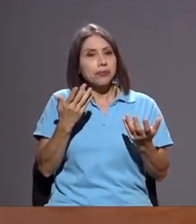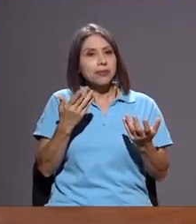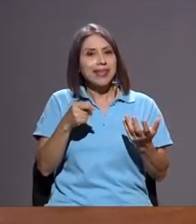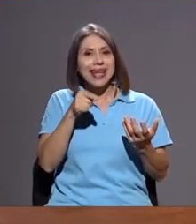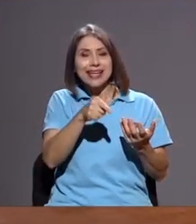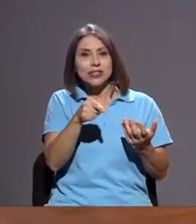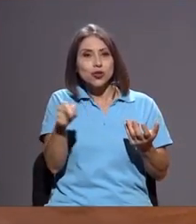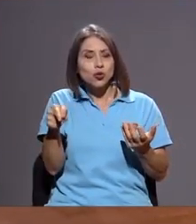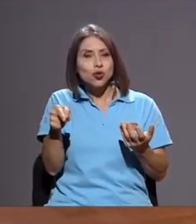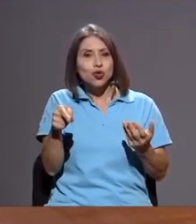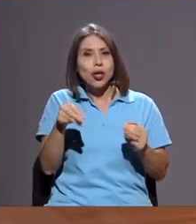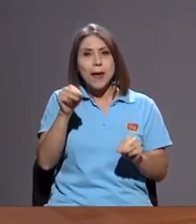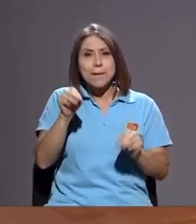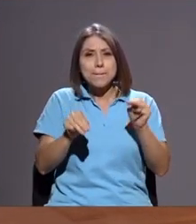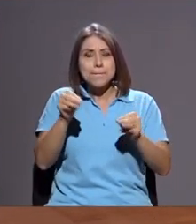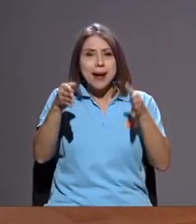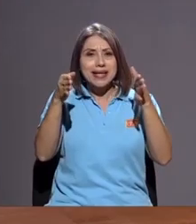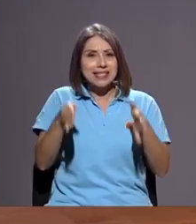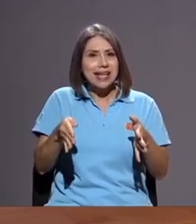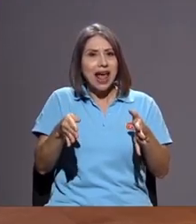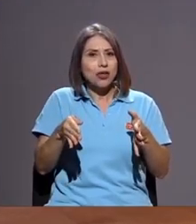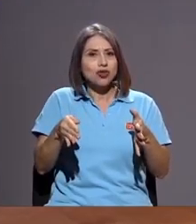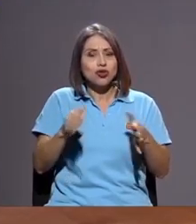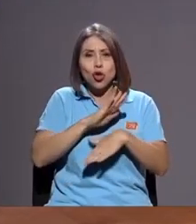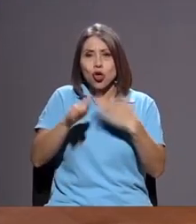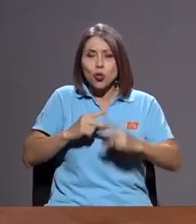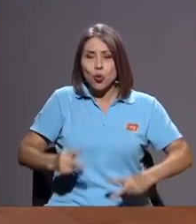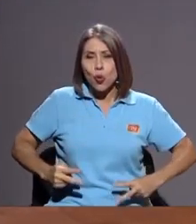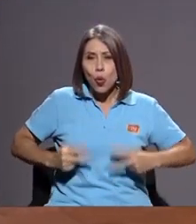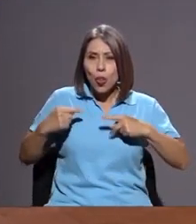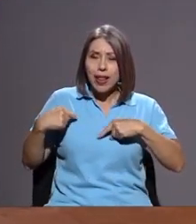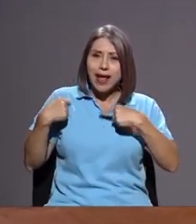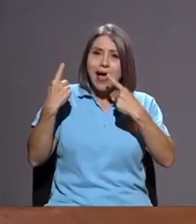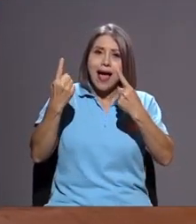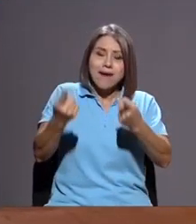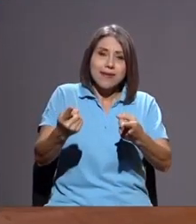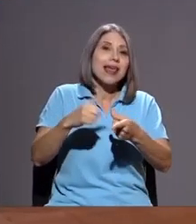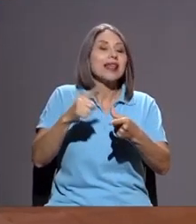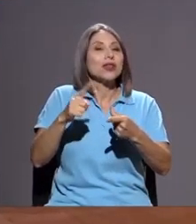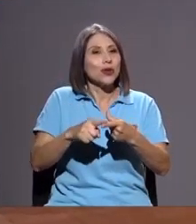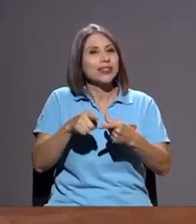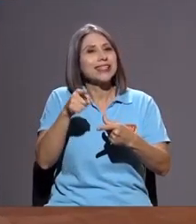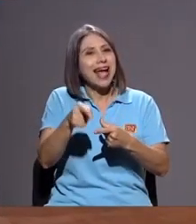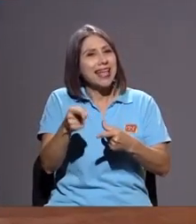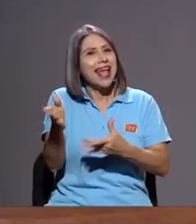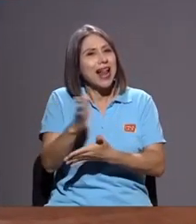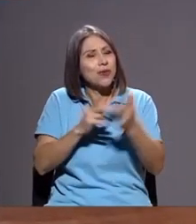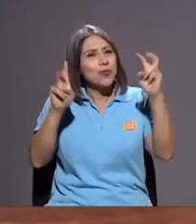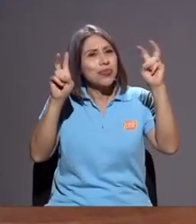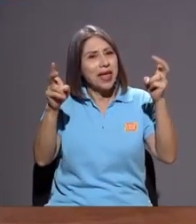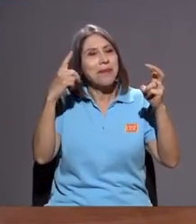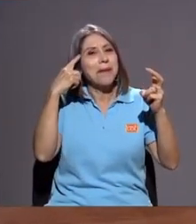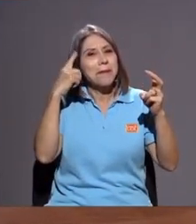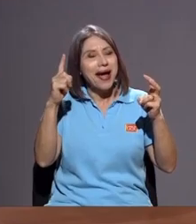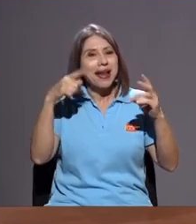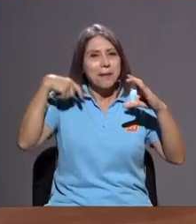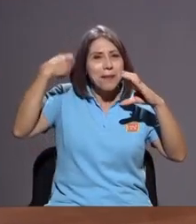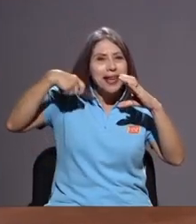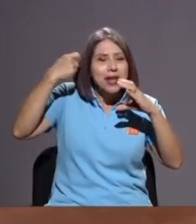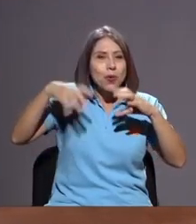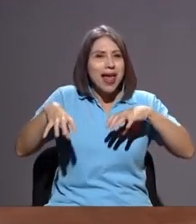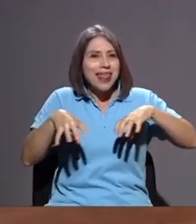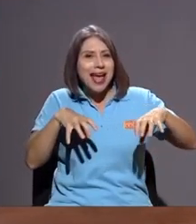esos magistrados son de por vida, entonces aparece ahí algún tema que se presta para una película de acción, y no